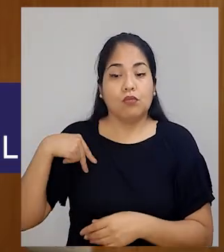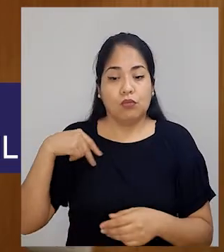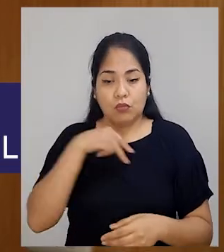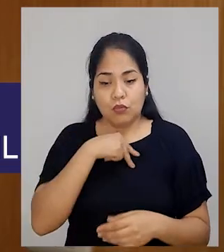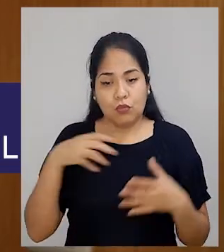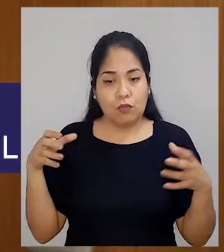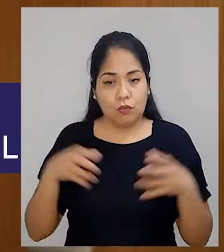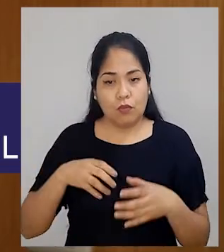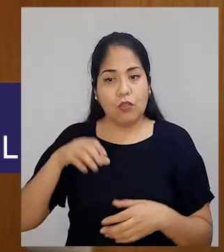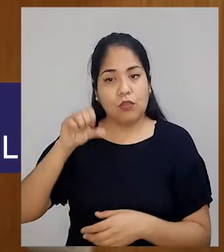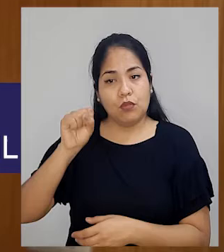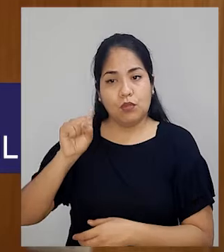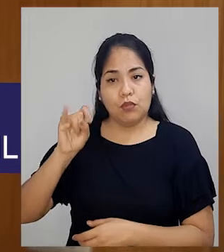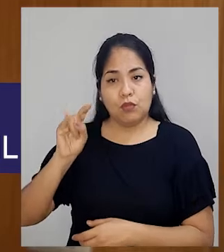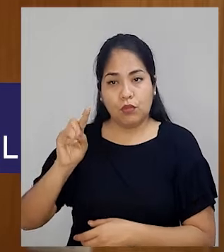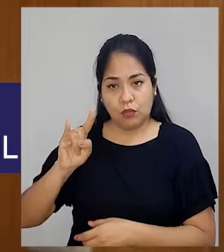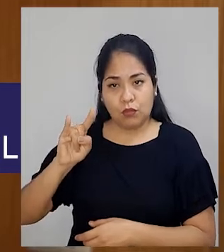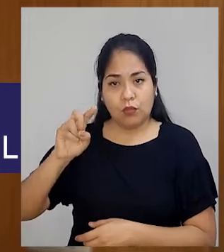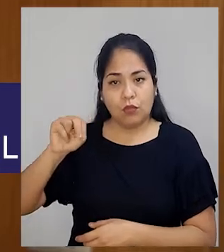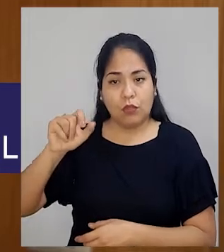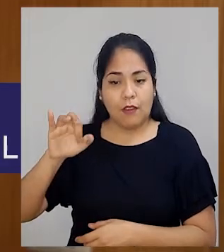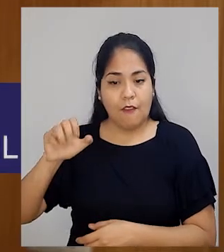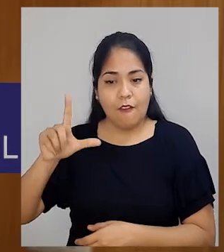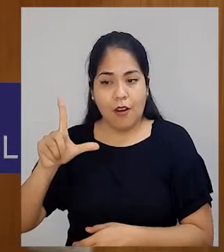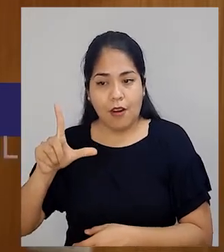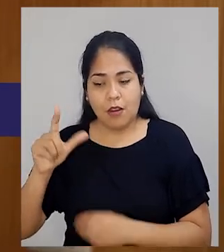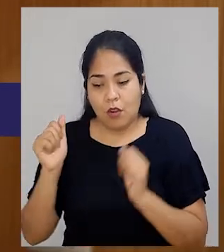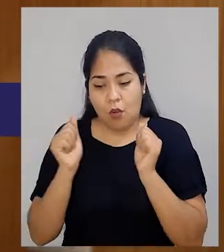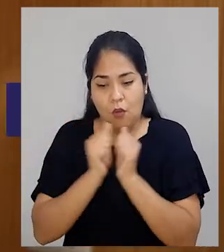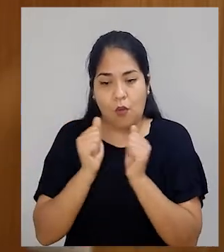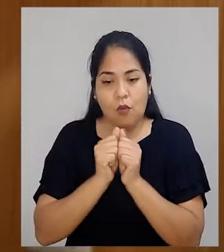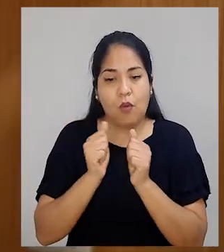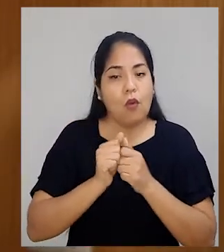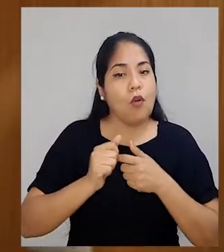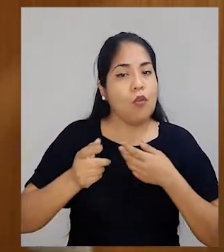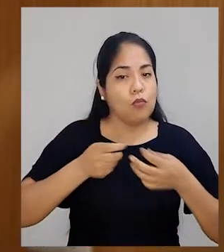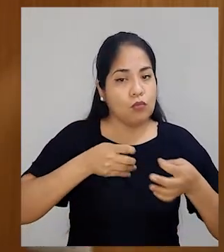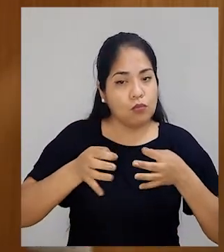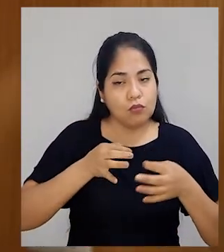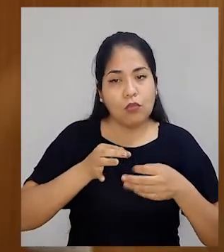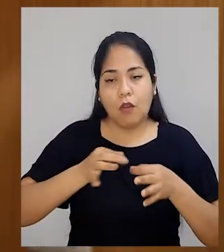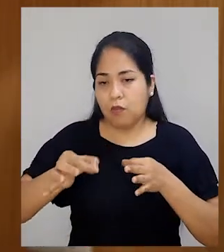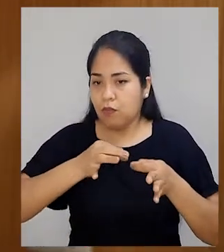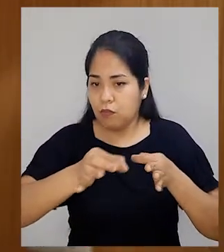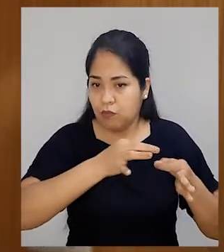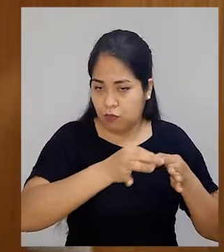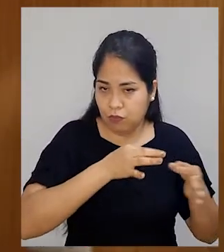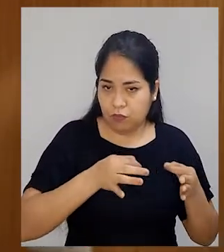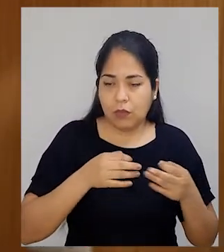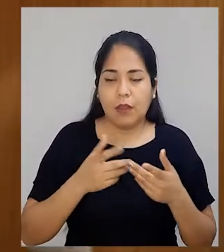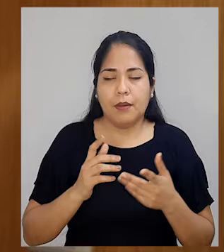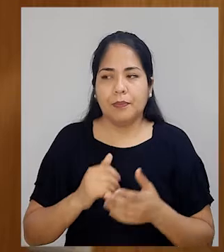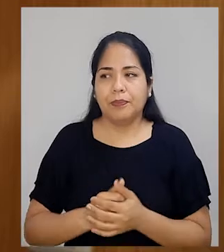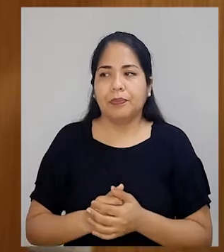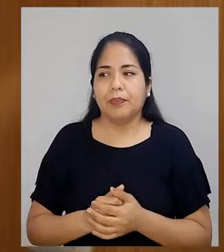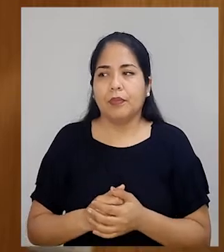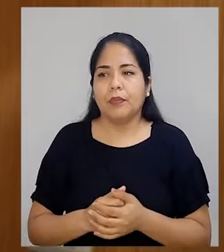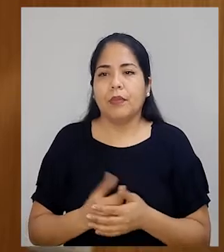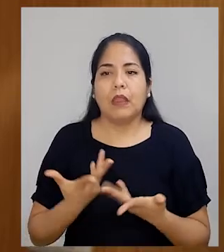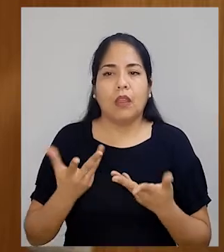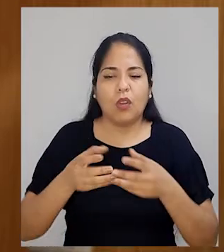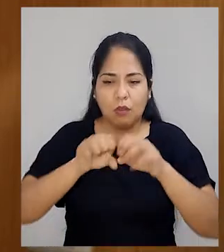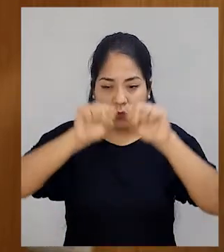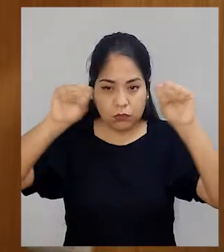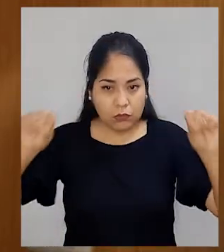SUNAFIL y los gobiernos regionales, porque la inspección del trabajo todavía se ha venido manteniendo y todavía se mantienen algunos gobiernos regionales.